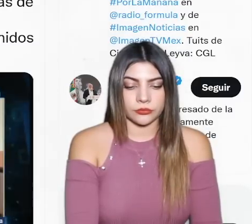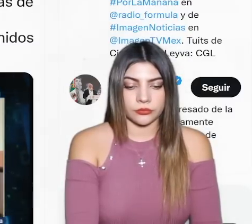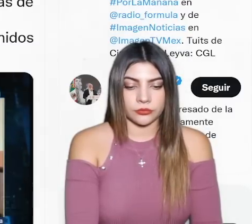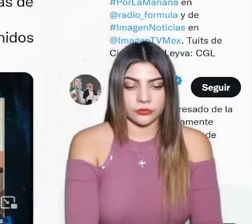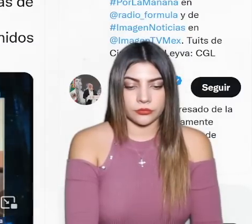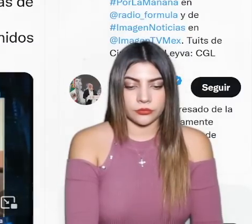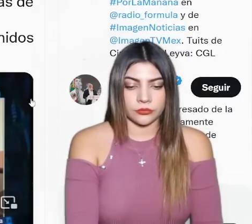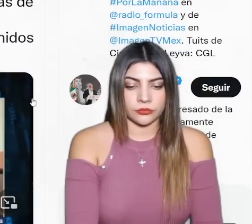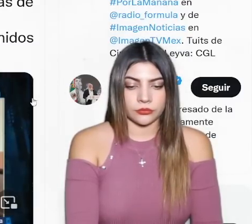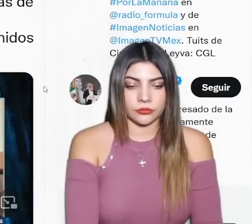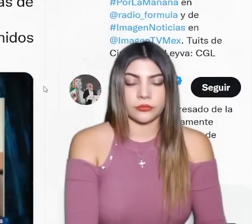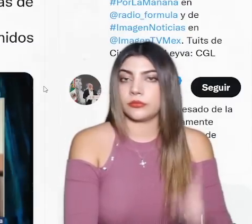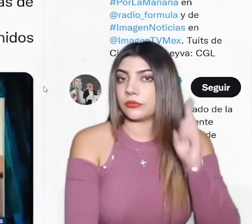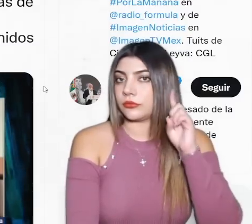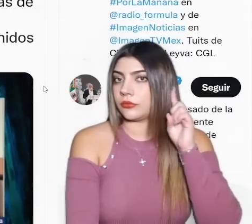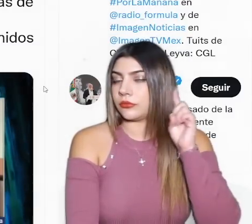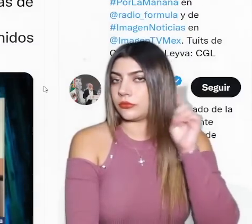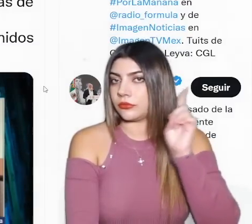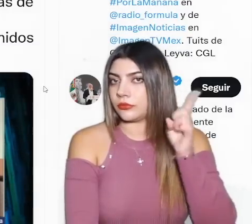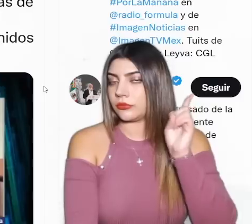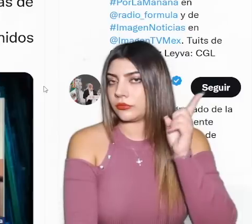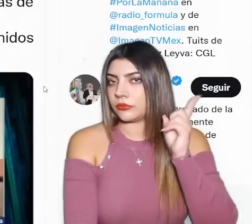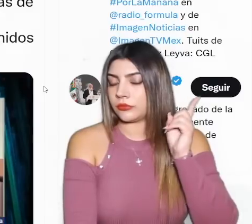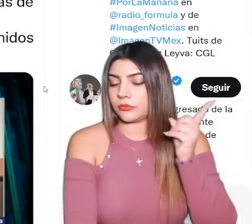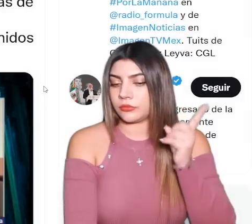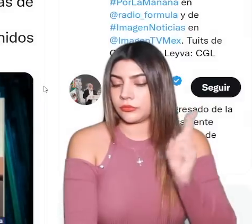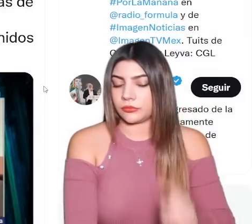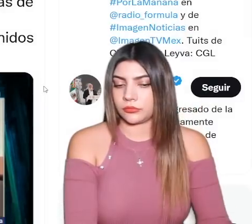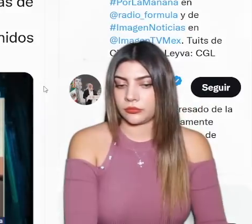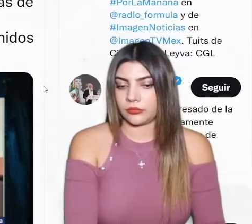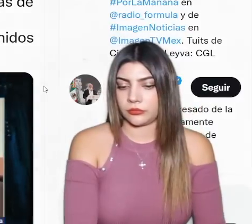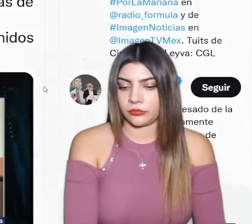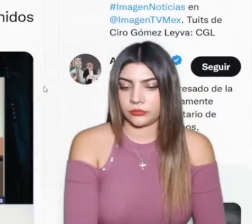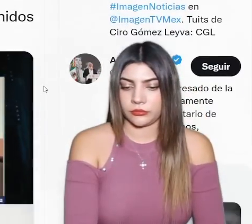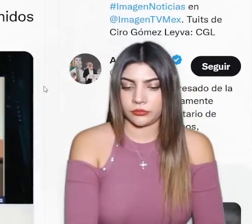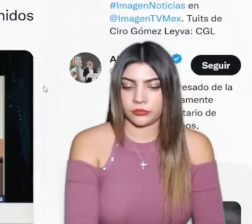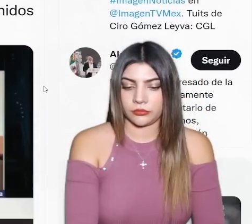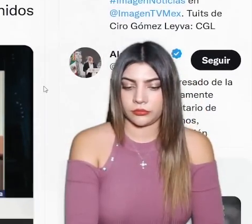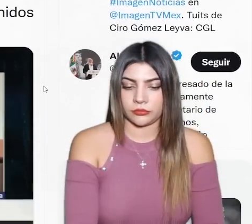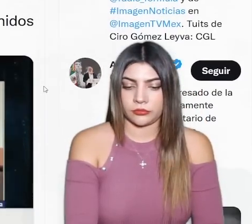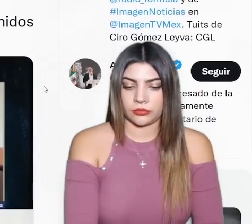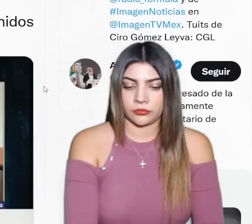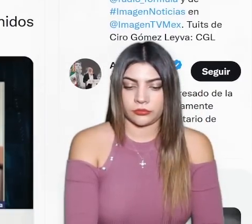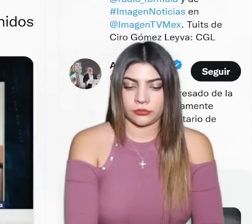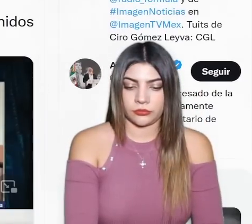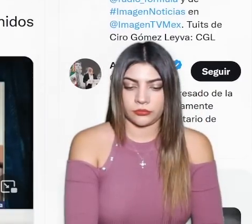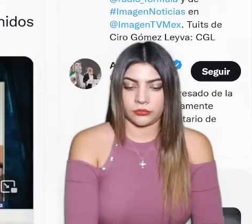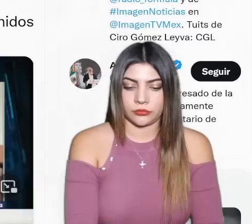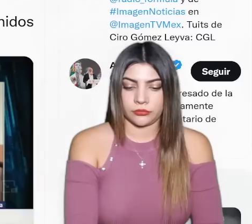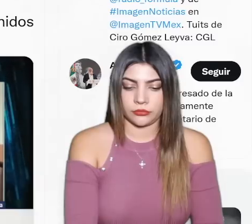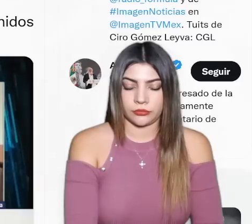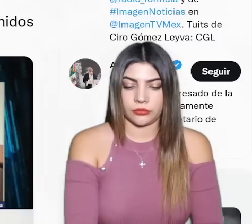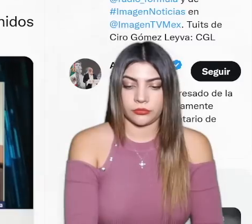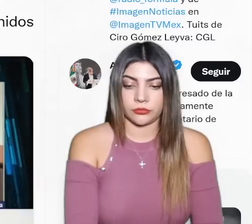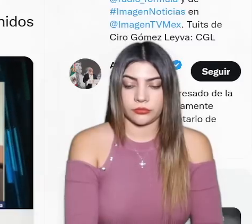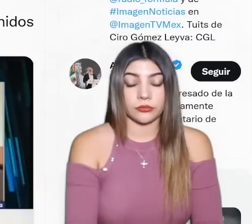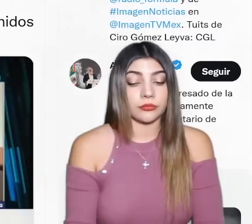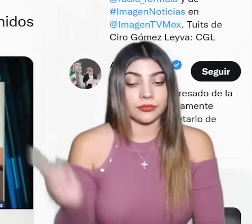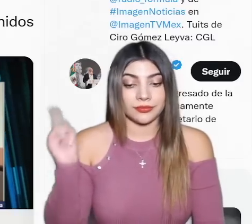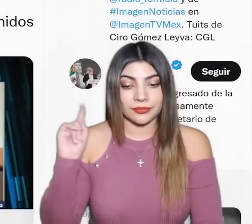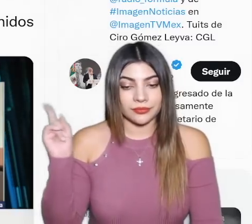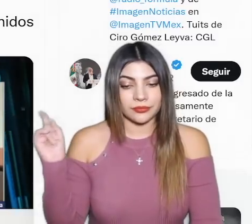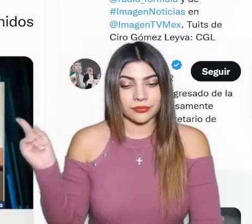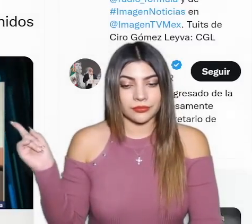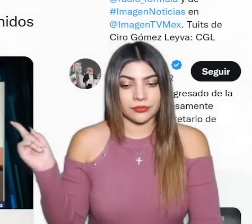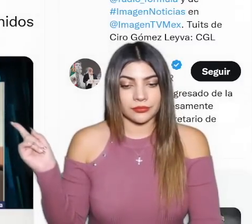La verdad es que si el presidente de la República apoya o no al subsecretario Encinas, pues a nosotros nos parece muy bien. Nosotros estamos apoyando